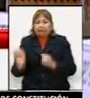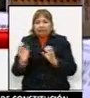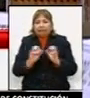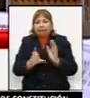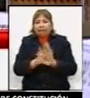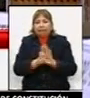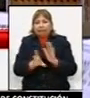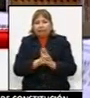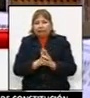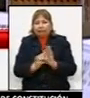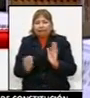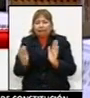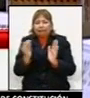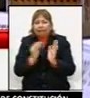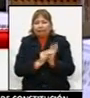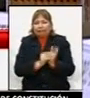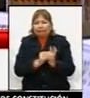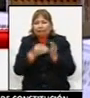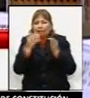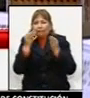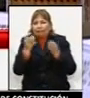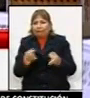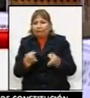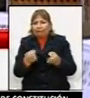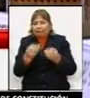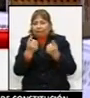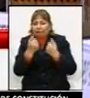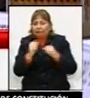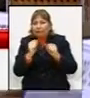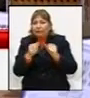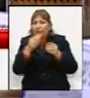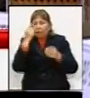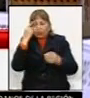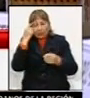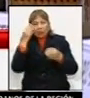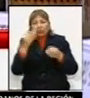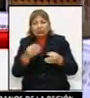obviamente, lo más realistas posibles y sincerar